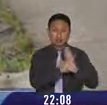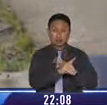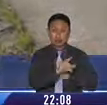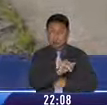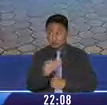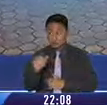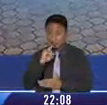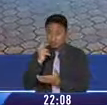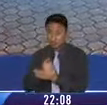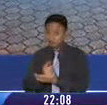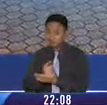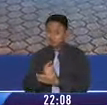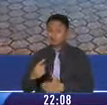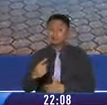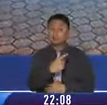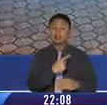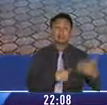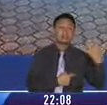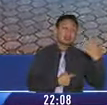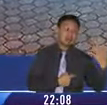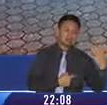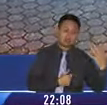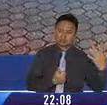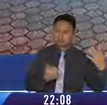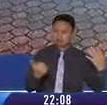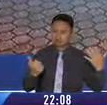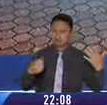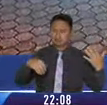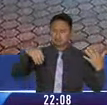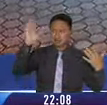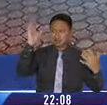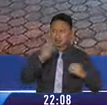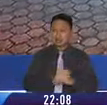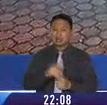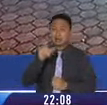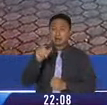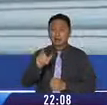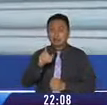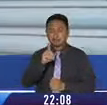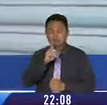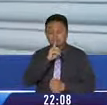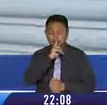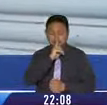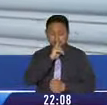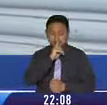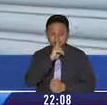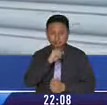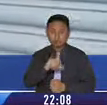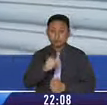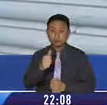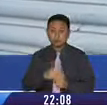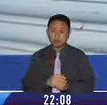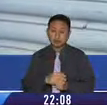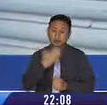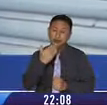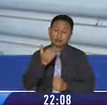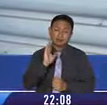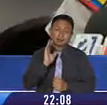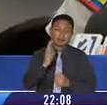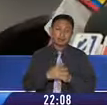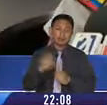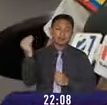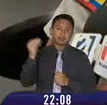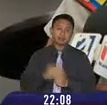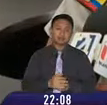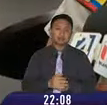realidad. Ellos tienen 5, pero que las cifras son preocupantes. Muchos prefieren callar y otros mejor. Han cerrado los negocios.